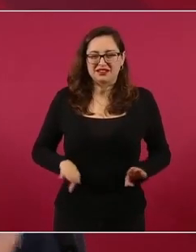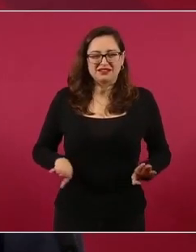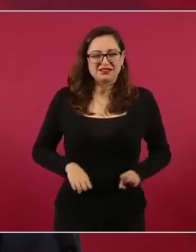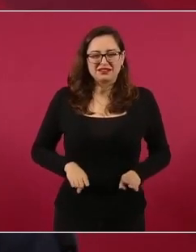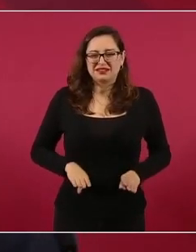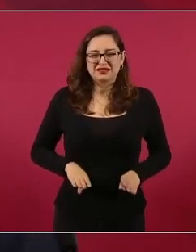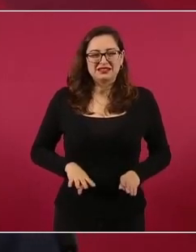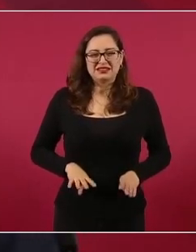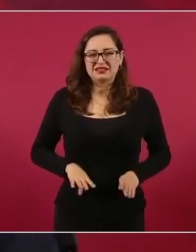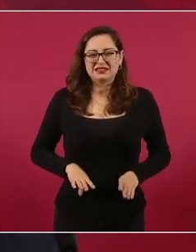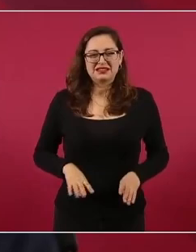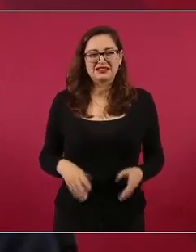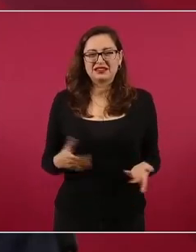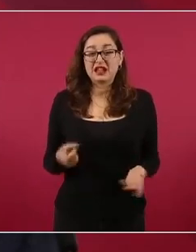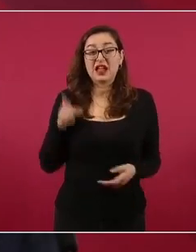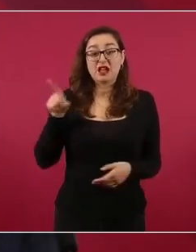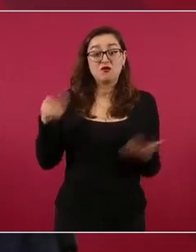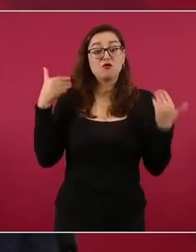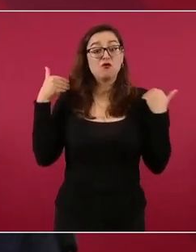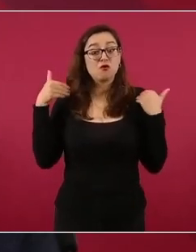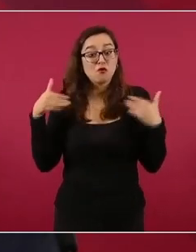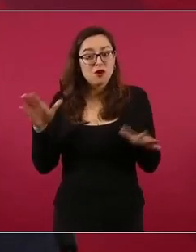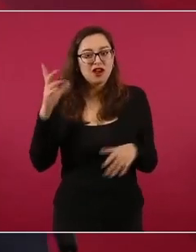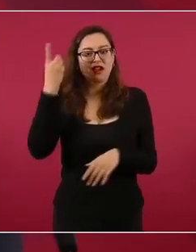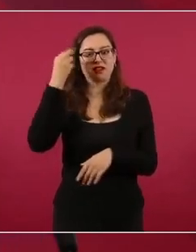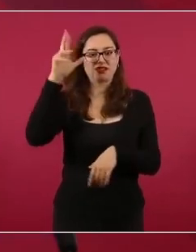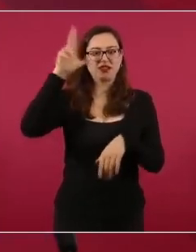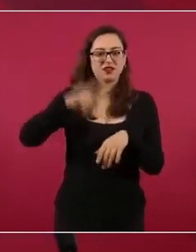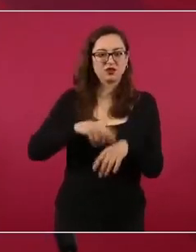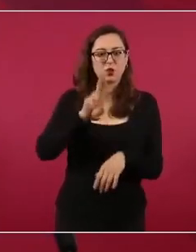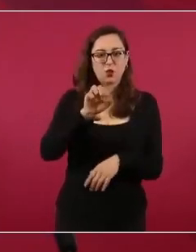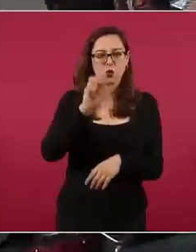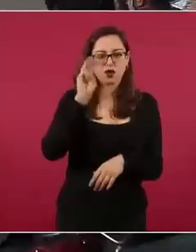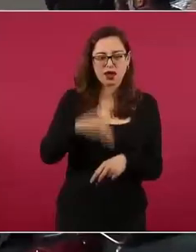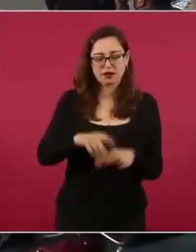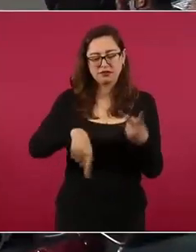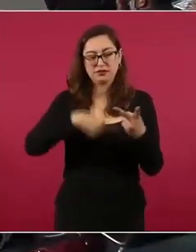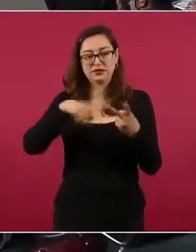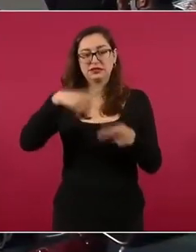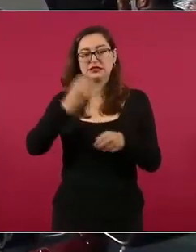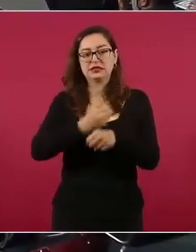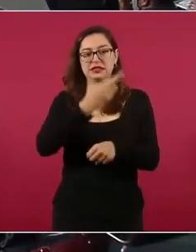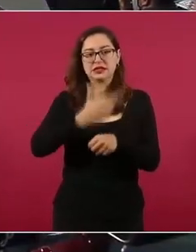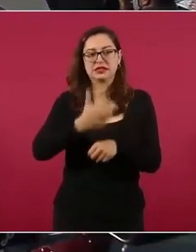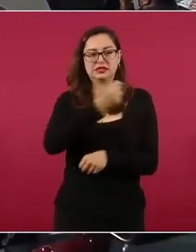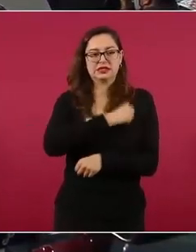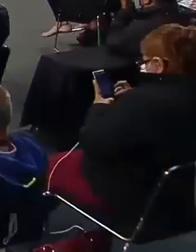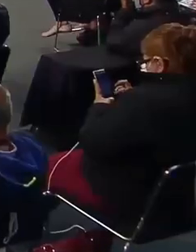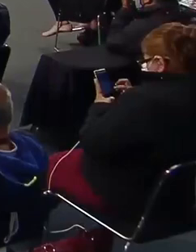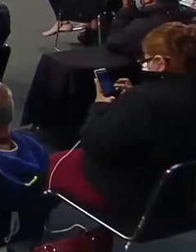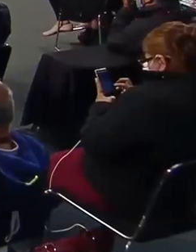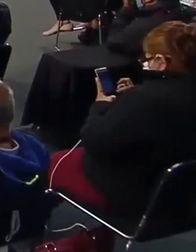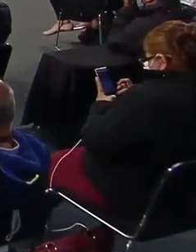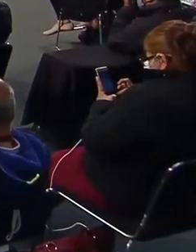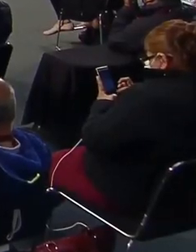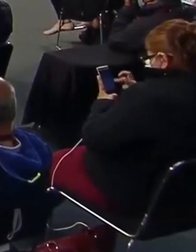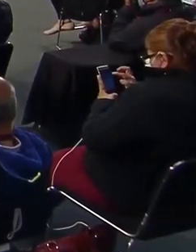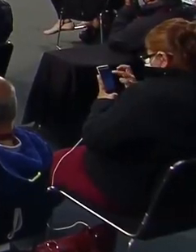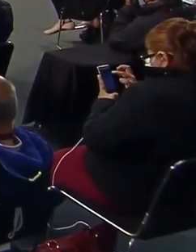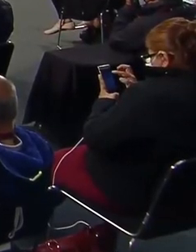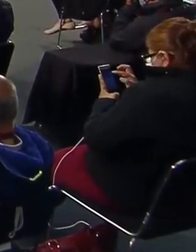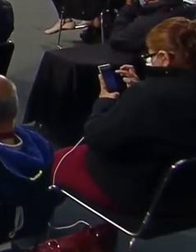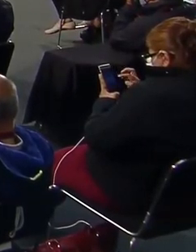que había estado de rector de la UNAM, luego secretario de Salud y termina de delegado del PRI,